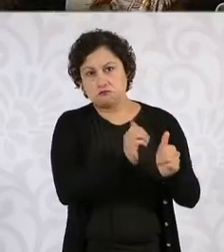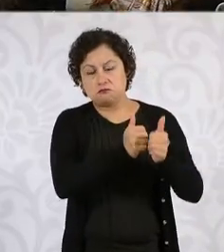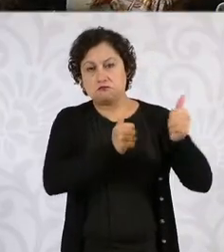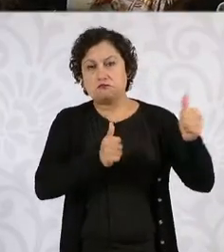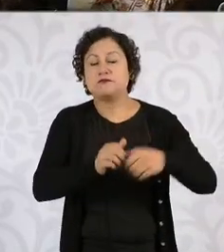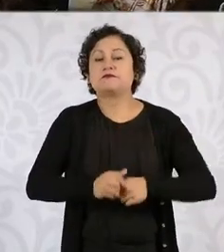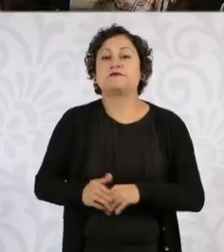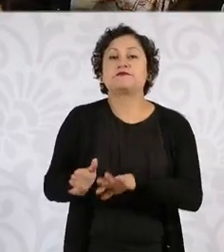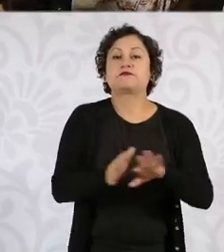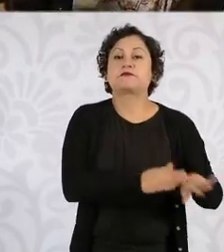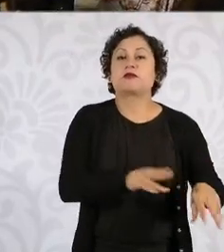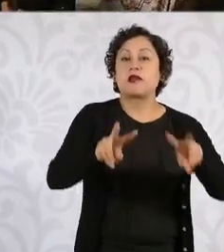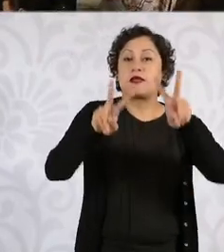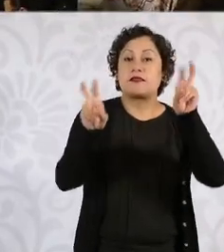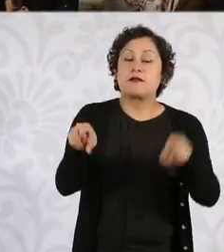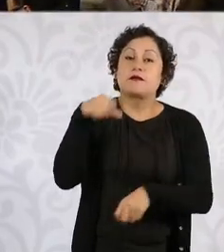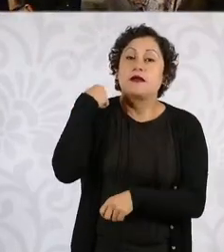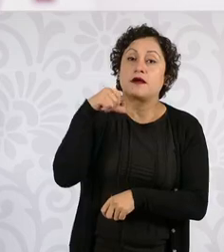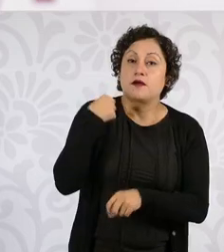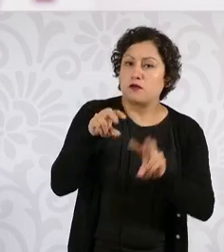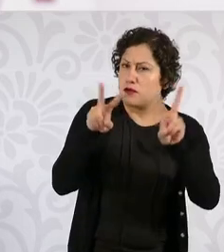Acapulco, en tema de seguridad.